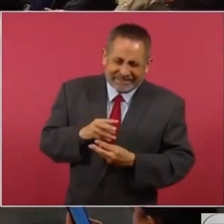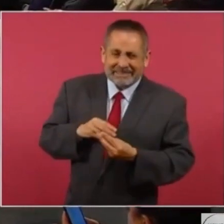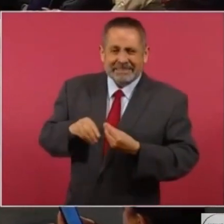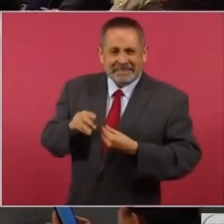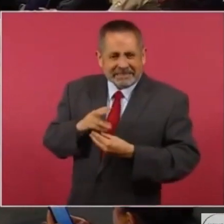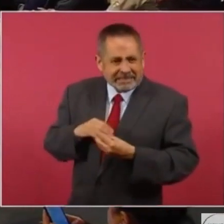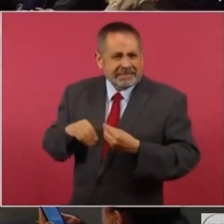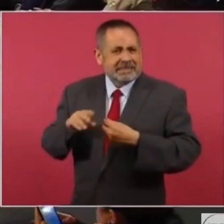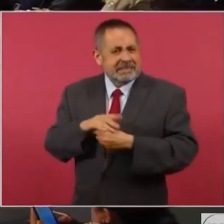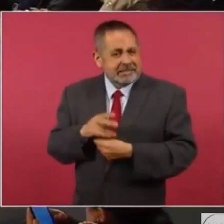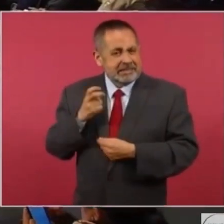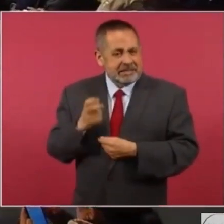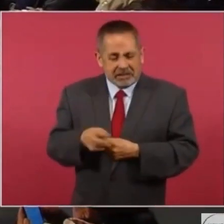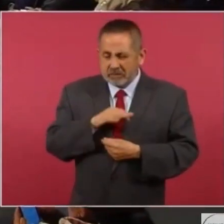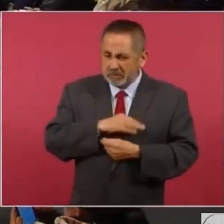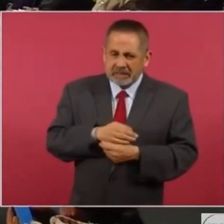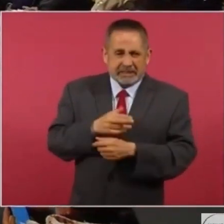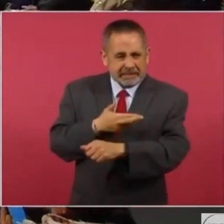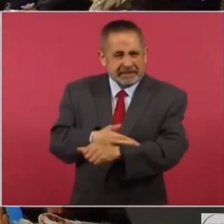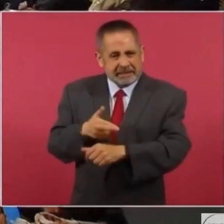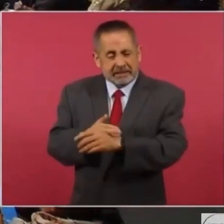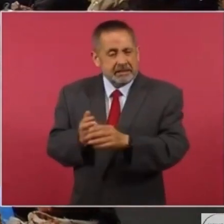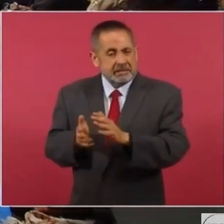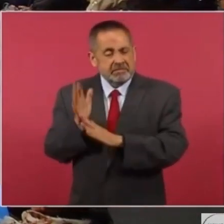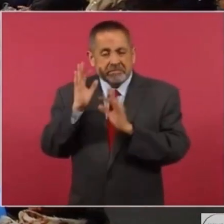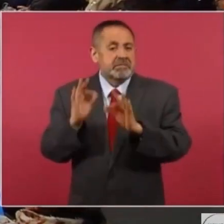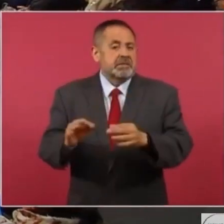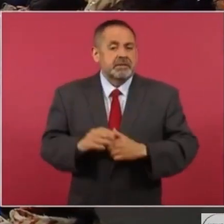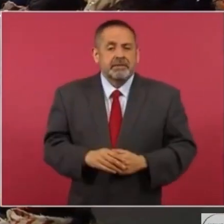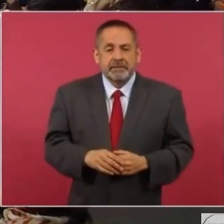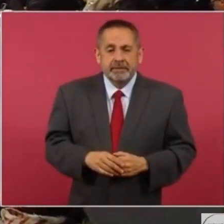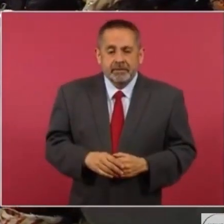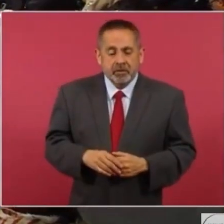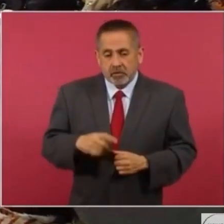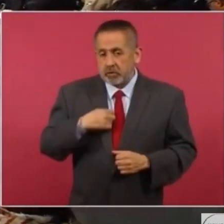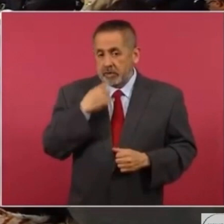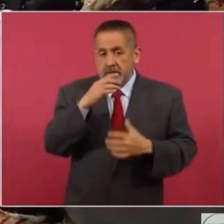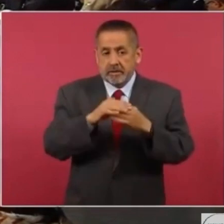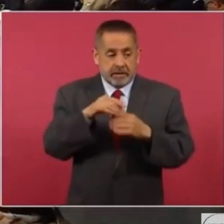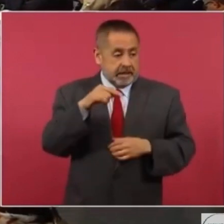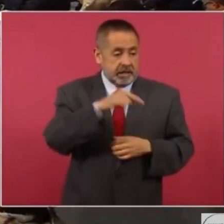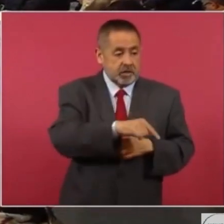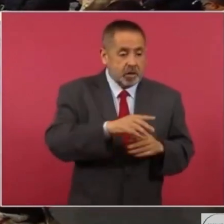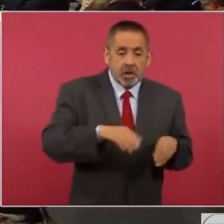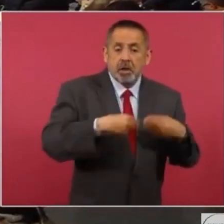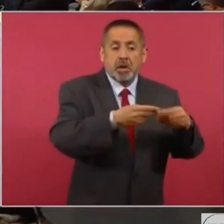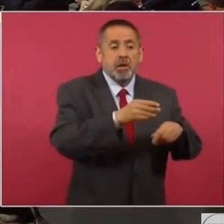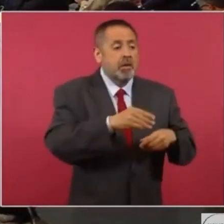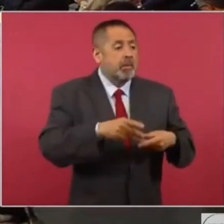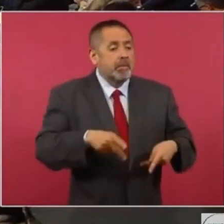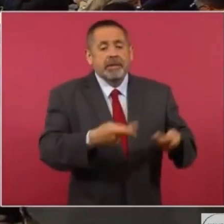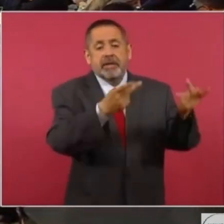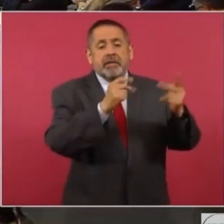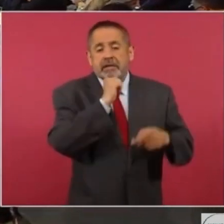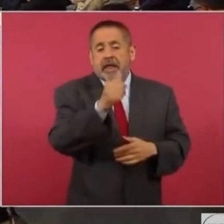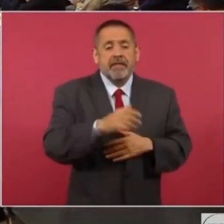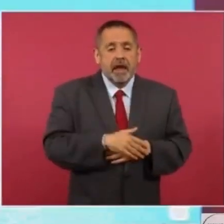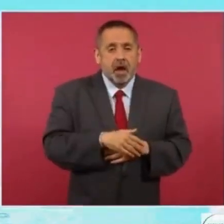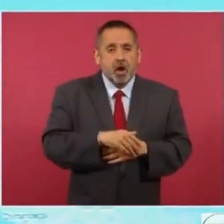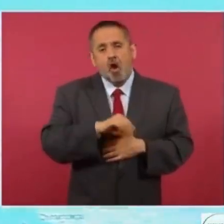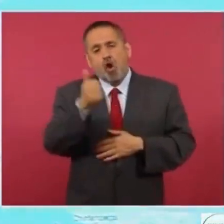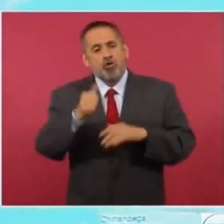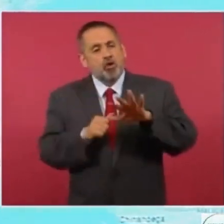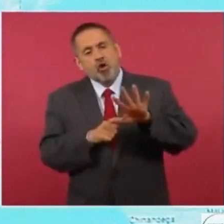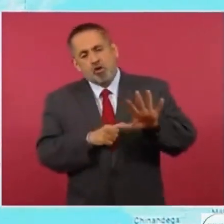con eso, les explicaba yo de cómo no concesionaron esto, porque todo lo demás lo